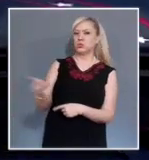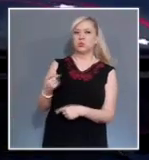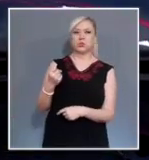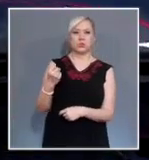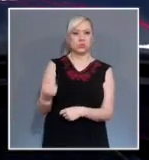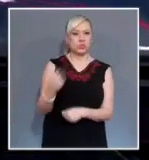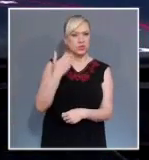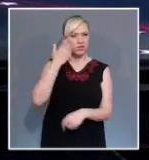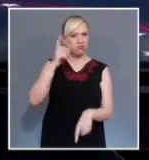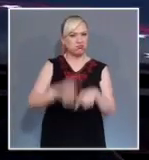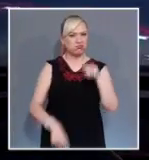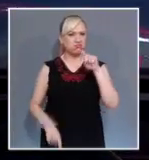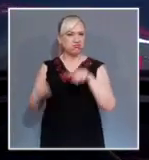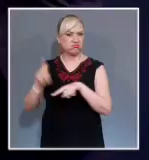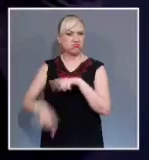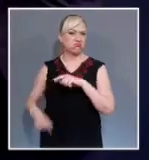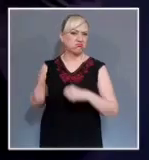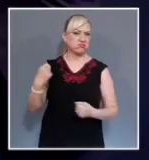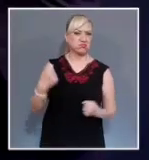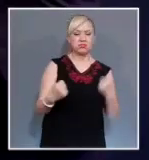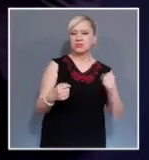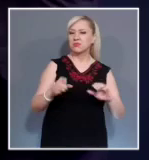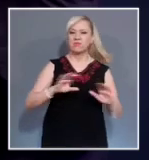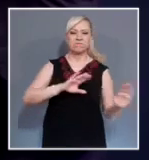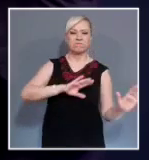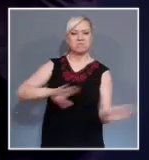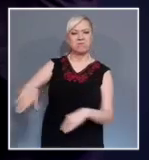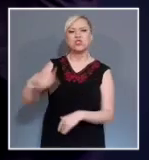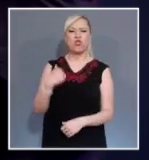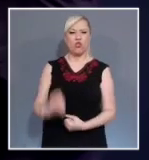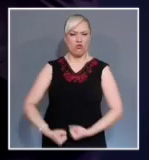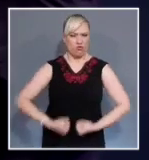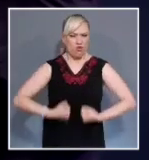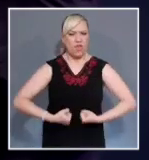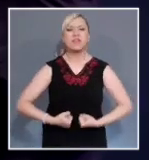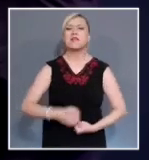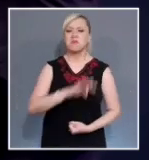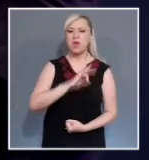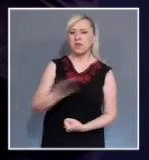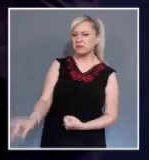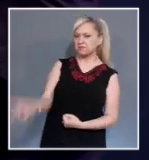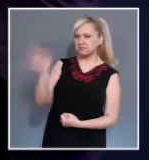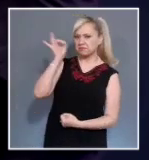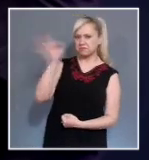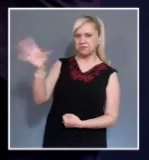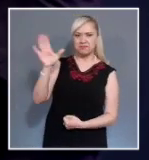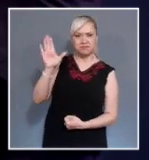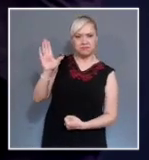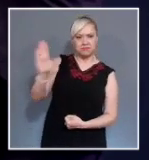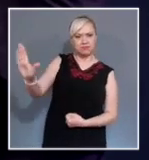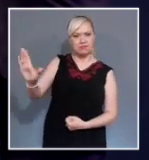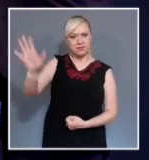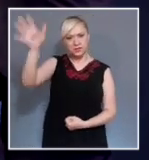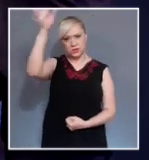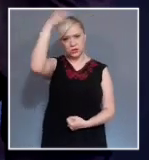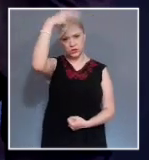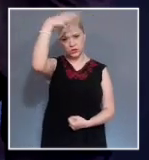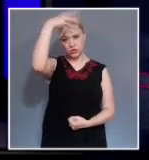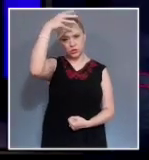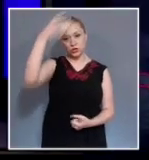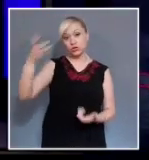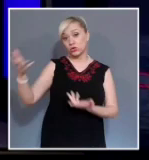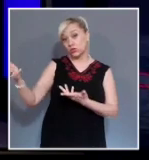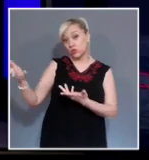sería la única persona con la fuerza necesaria para ponerle un alto a las intenciones también de precisamente